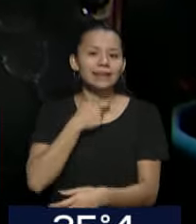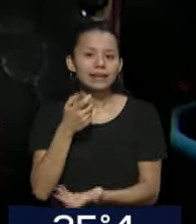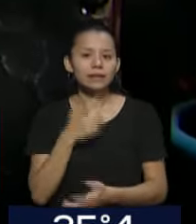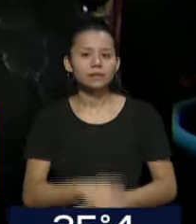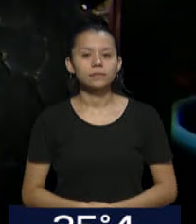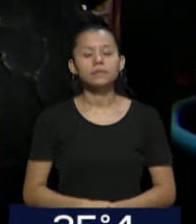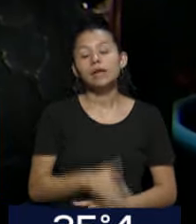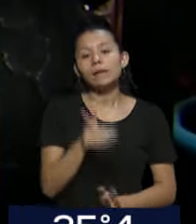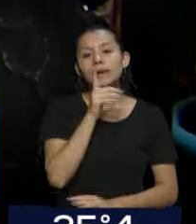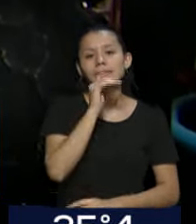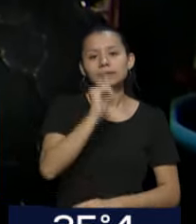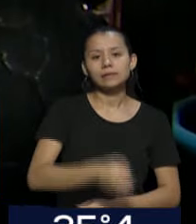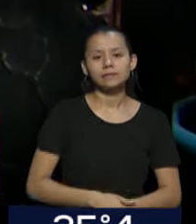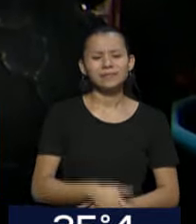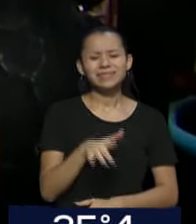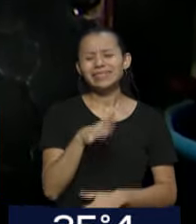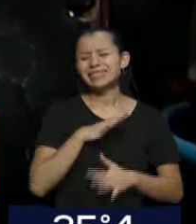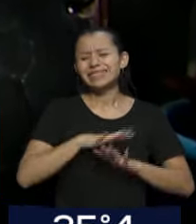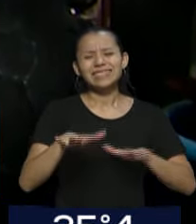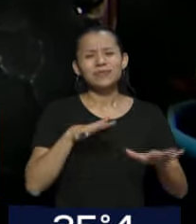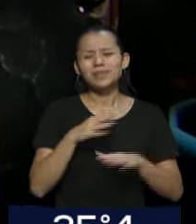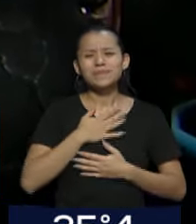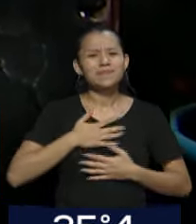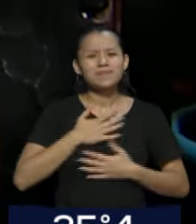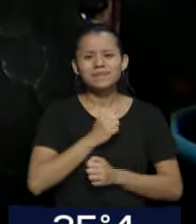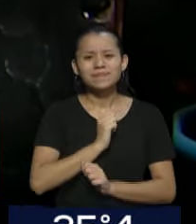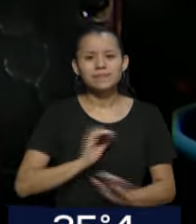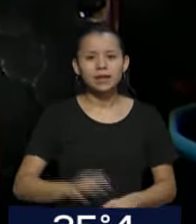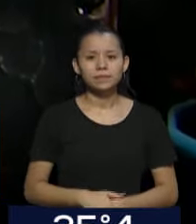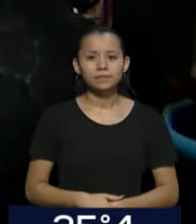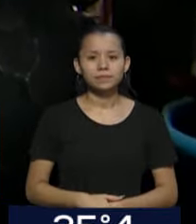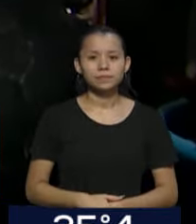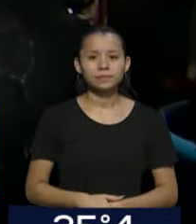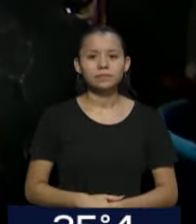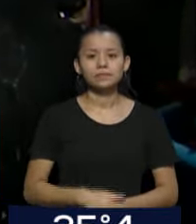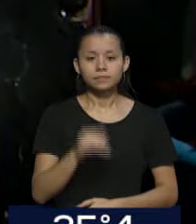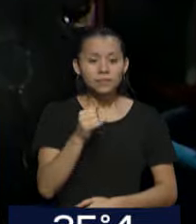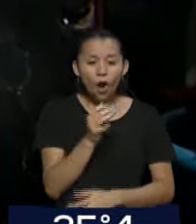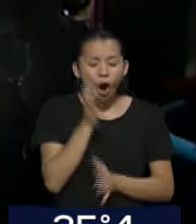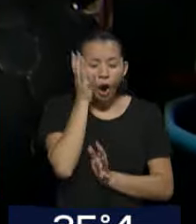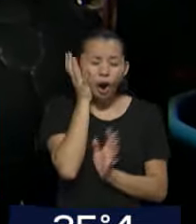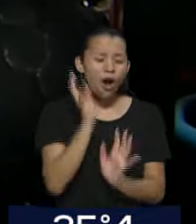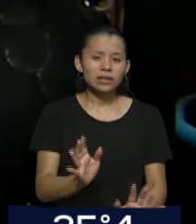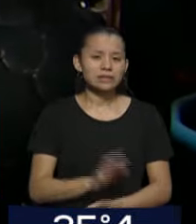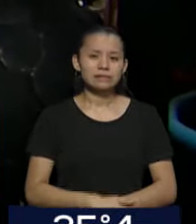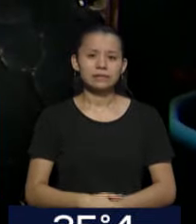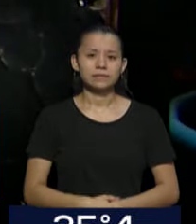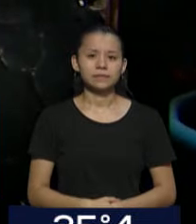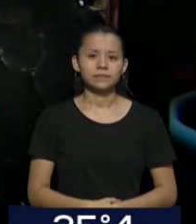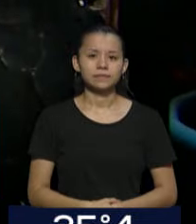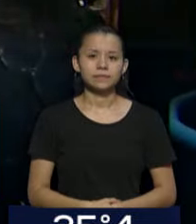nada. Los veo conmocionados a los vecinos. Sí, es que fue muy fuerte lo que pasó, horrible. Así que bueno.